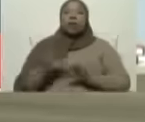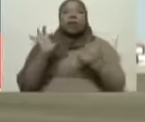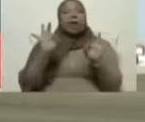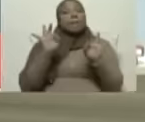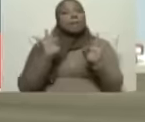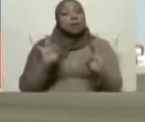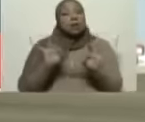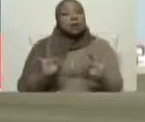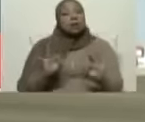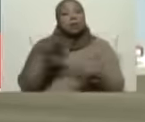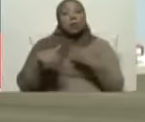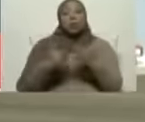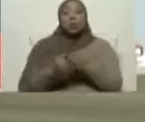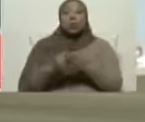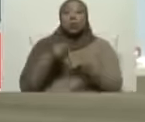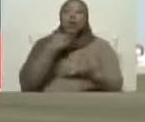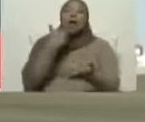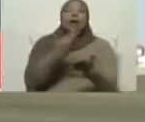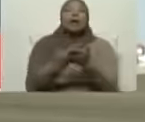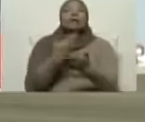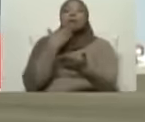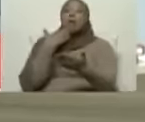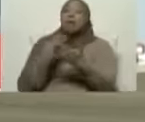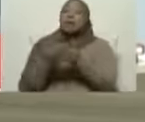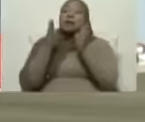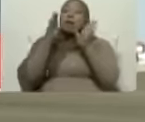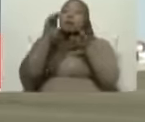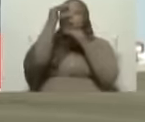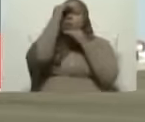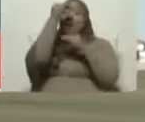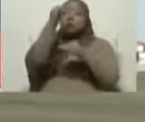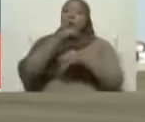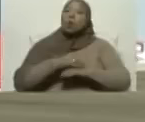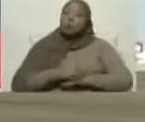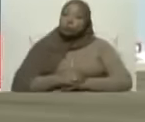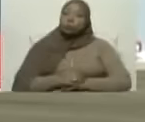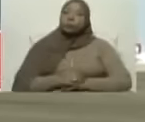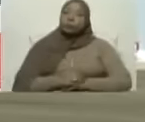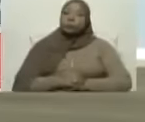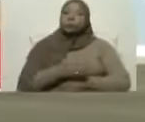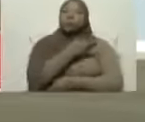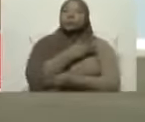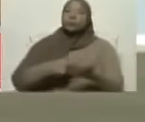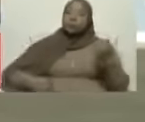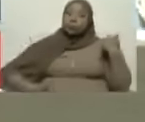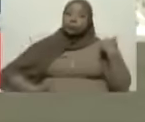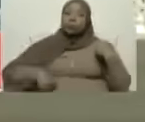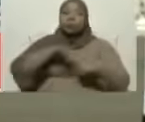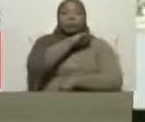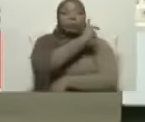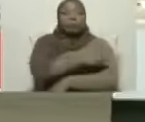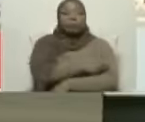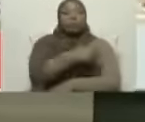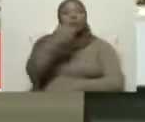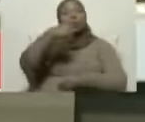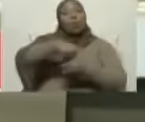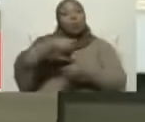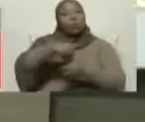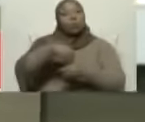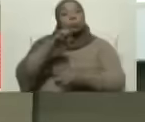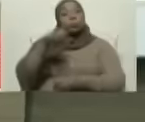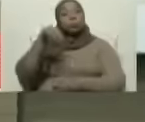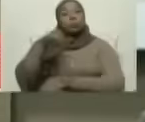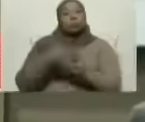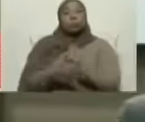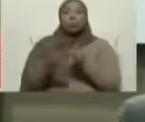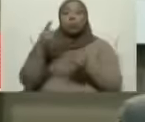especialmente para su pueblo. Muchas gracias. Así, escuchamos palabras del presidente del Poder Electoral, doctor Elvis Amoroso, quien el día de